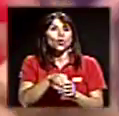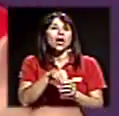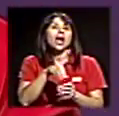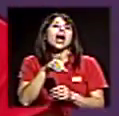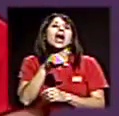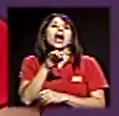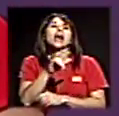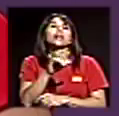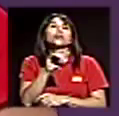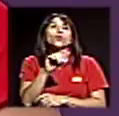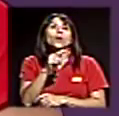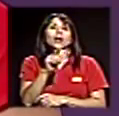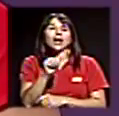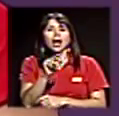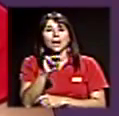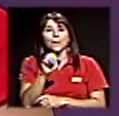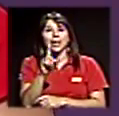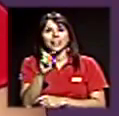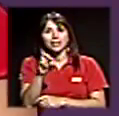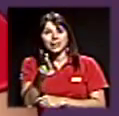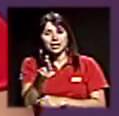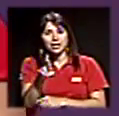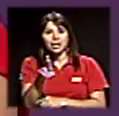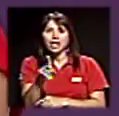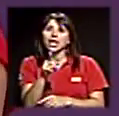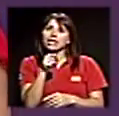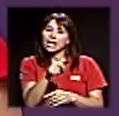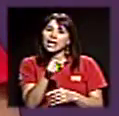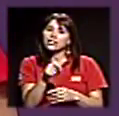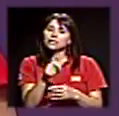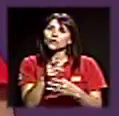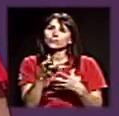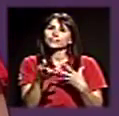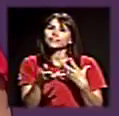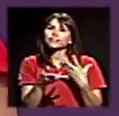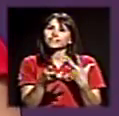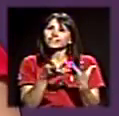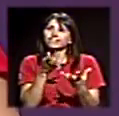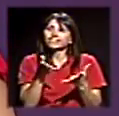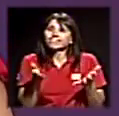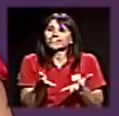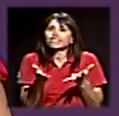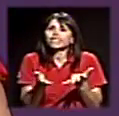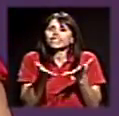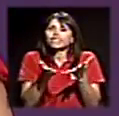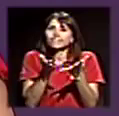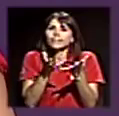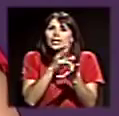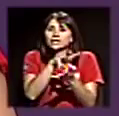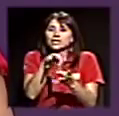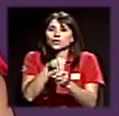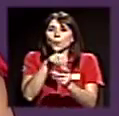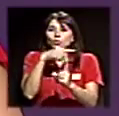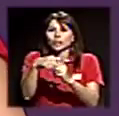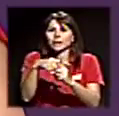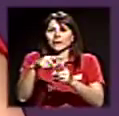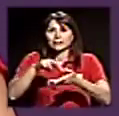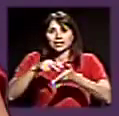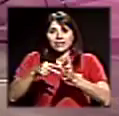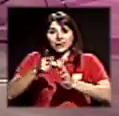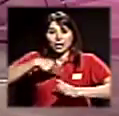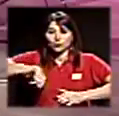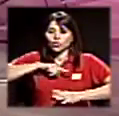incluyo, sino que hace parte de que se generen esos espacios donde la inserción positiva, seamos